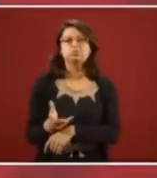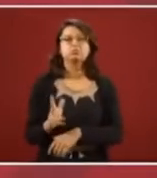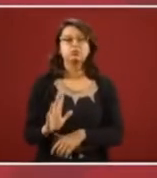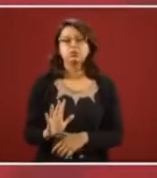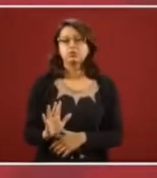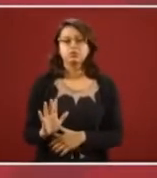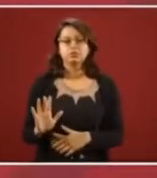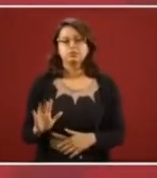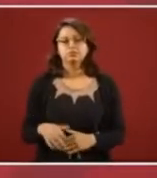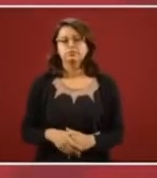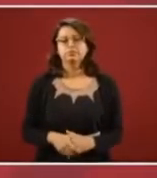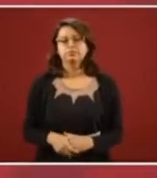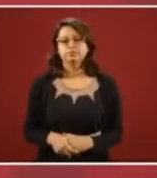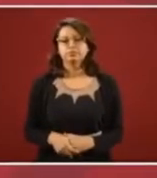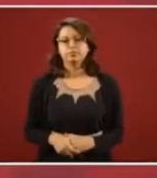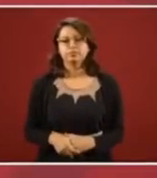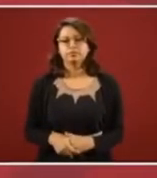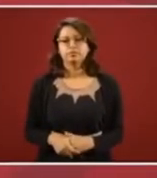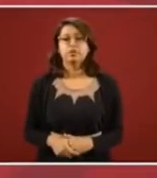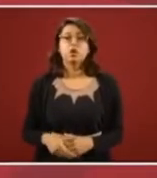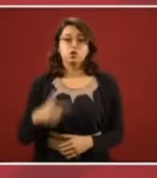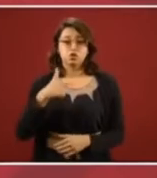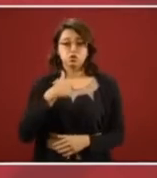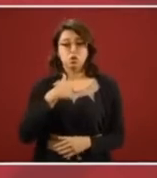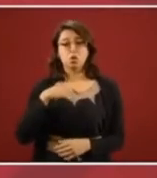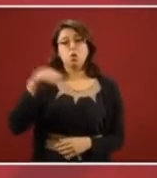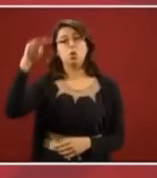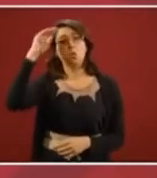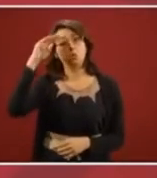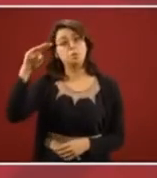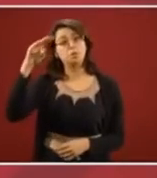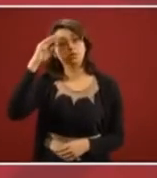entonces yo los considero ellos